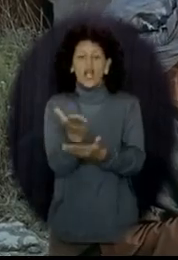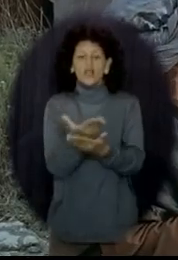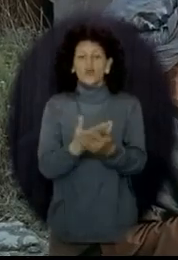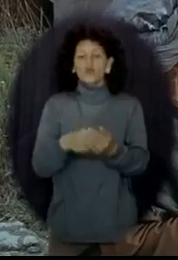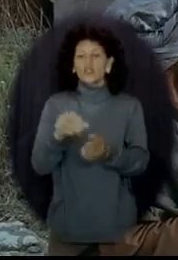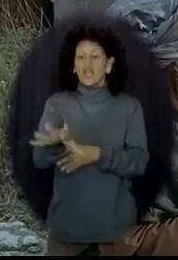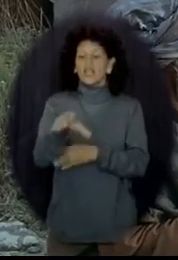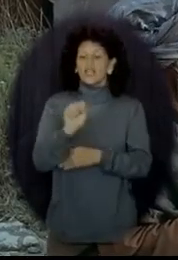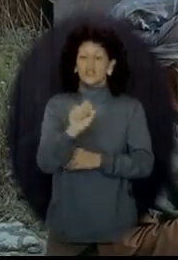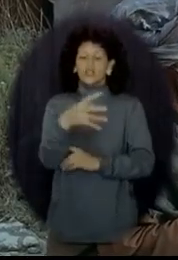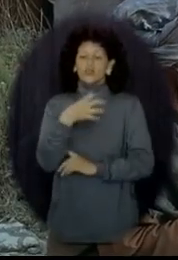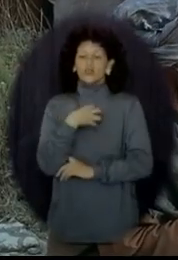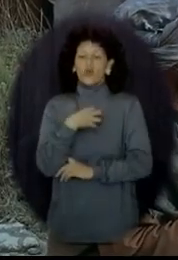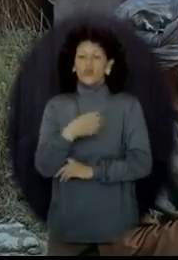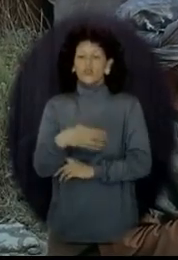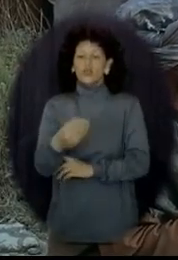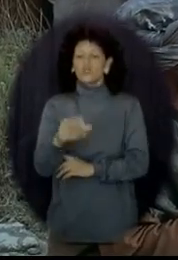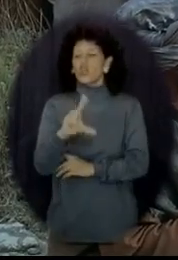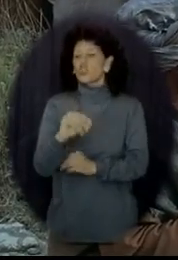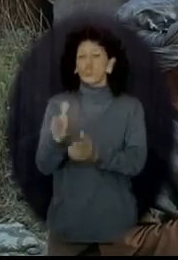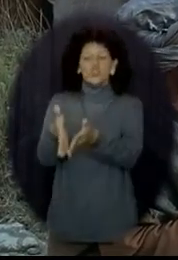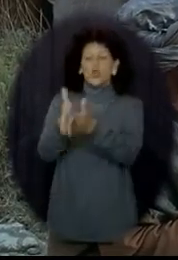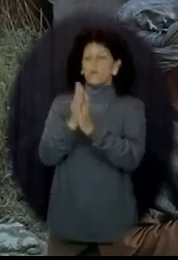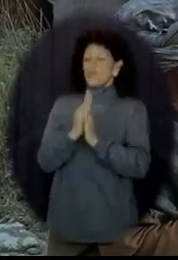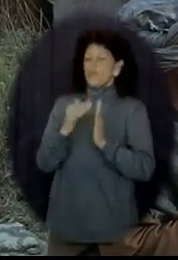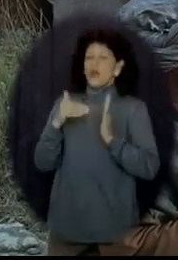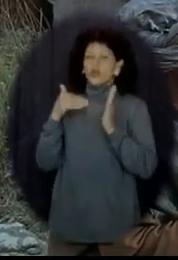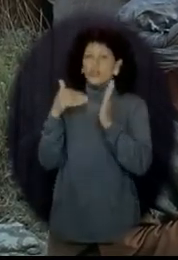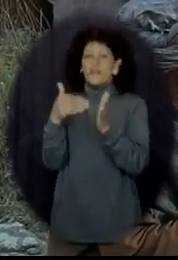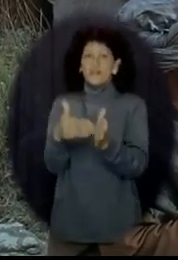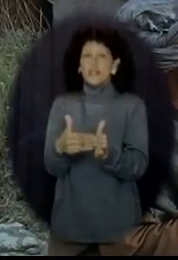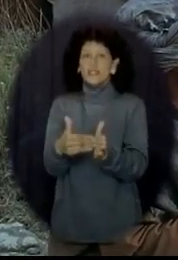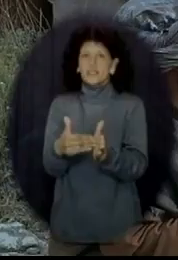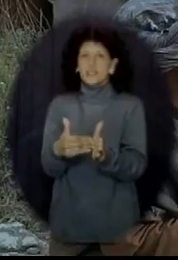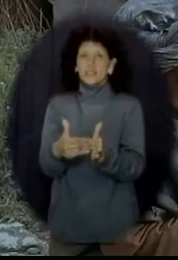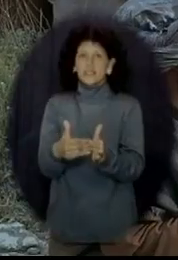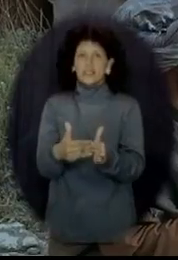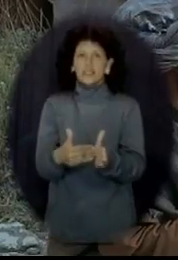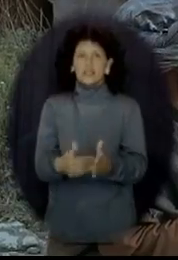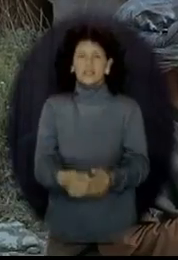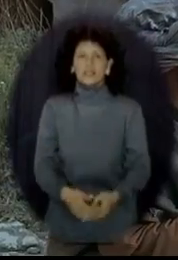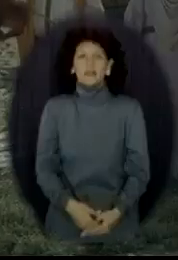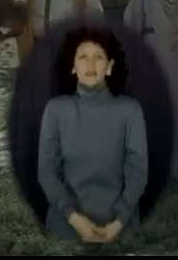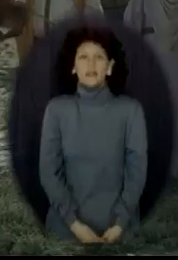Y al que te quite lo que es tuyo, no pidas que te lo devuelva.